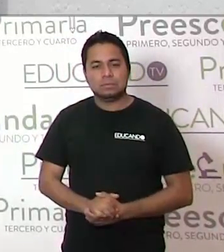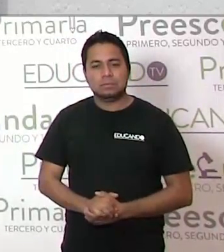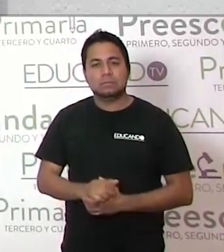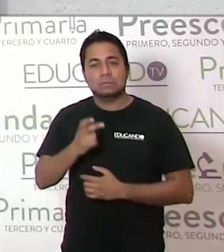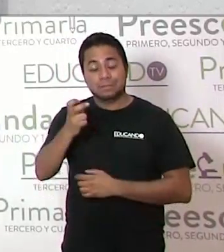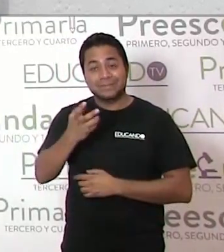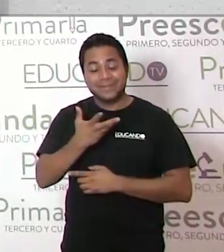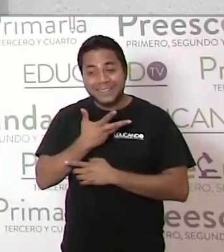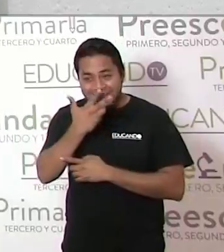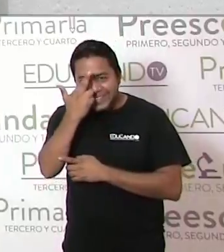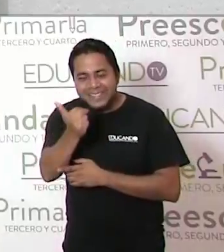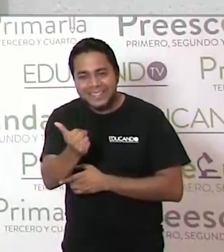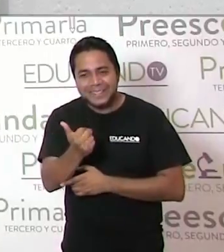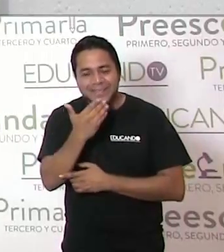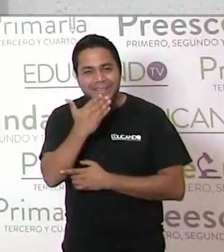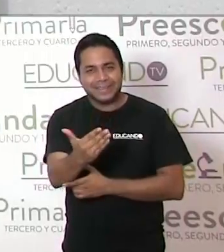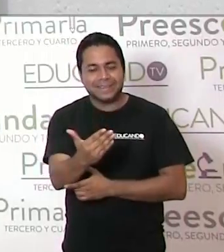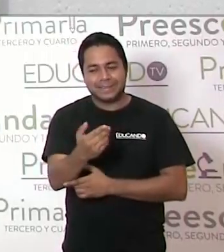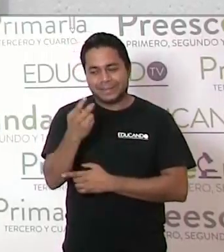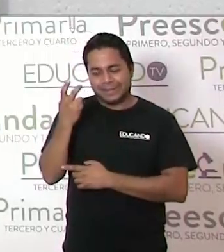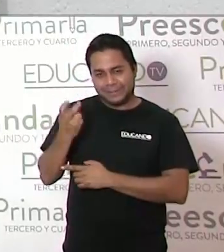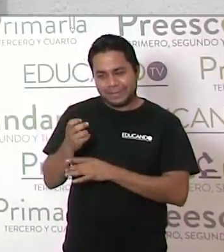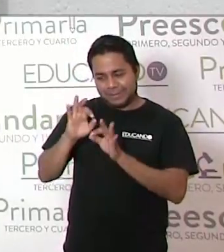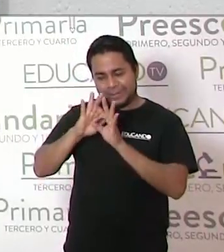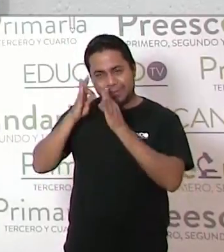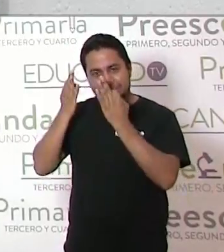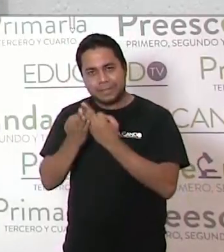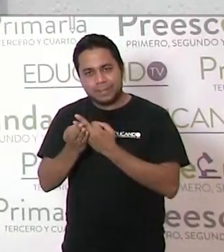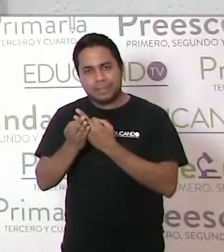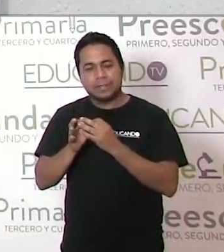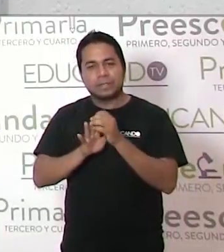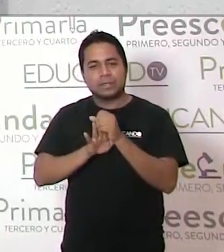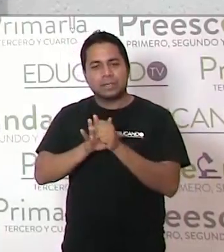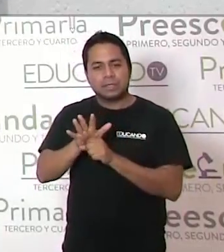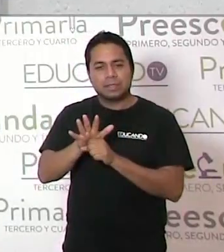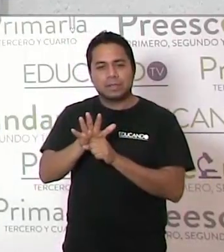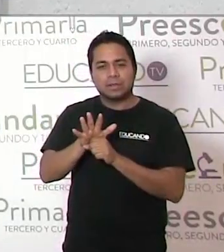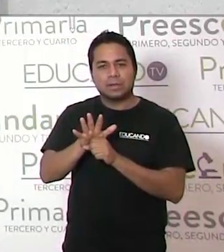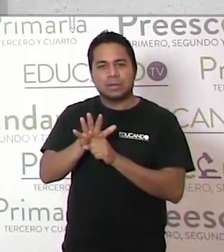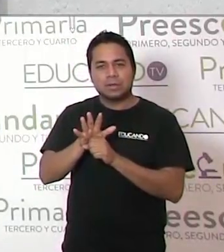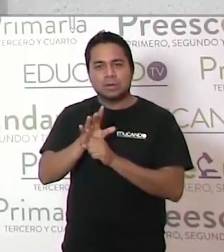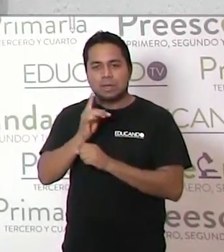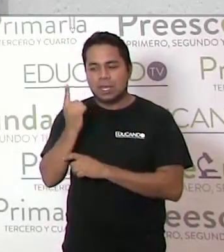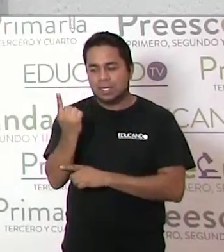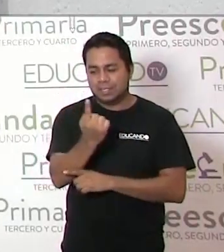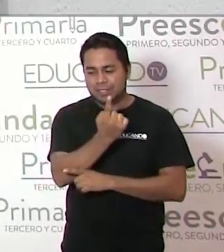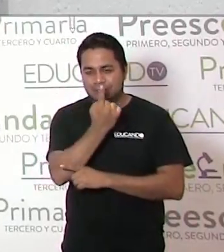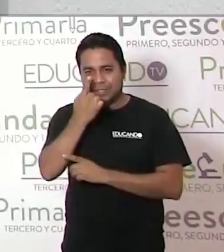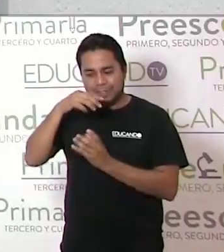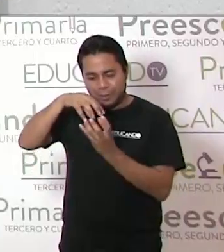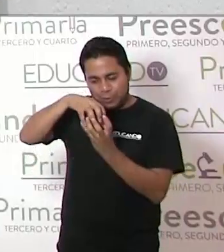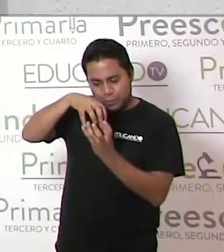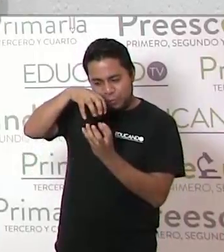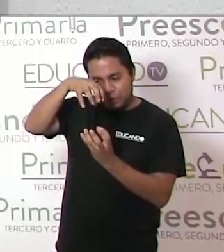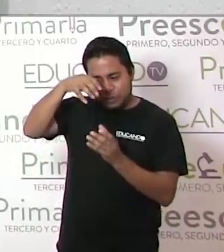Exacto. Se genera un cilindro. La